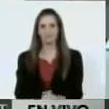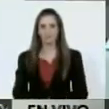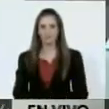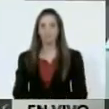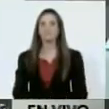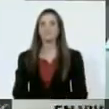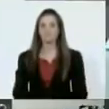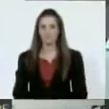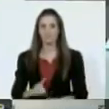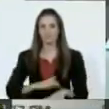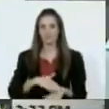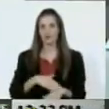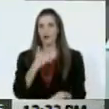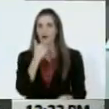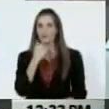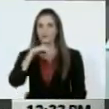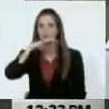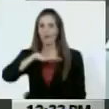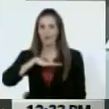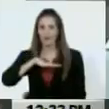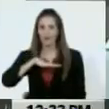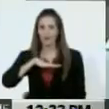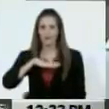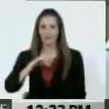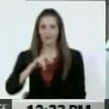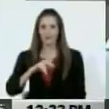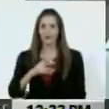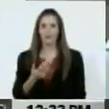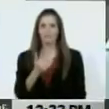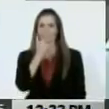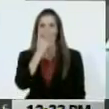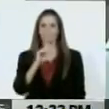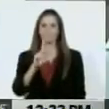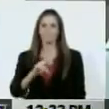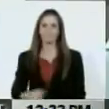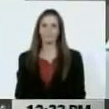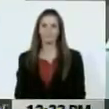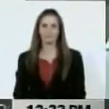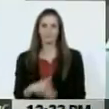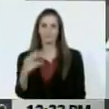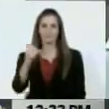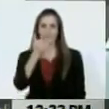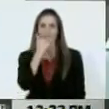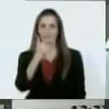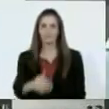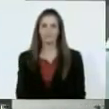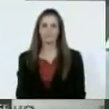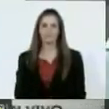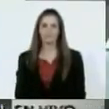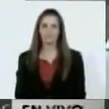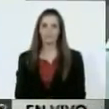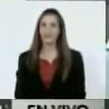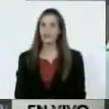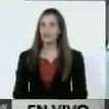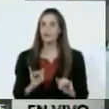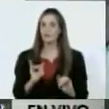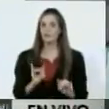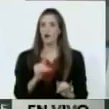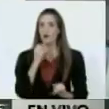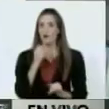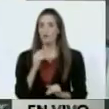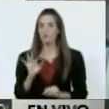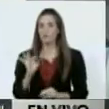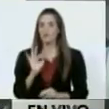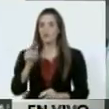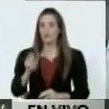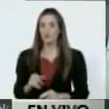bueno, las cosas, la historia, mire, eso no se pela, ¿vale? Eso no se pela. Entonces, y no se borra. Ese periodo del comandante